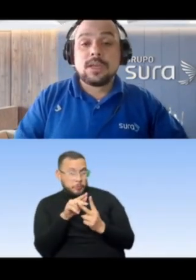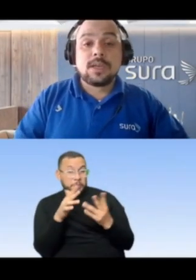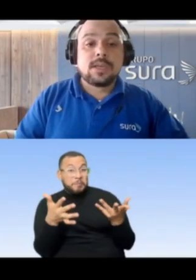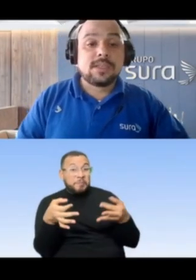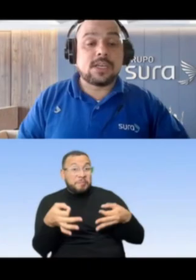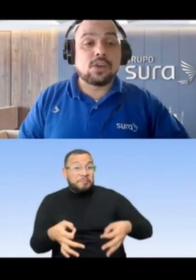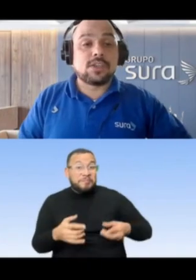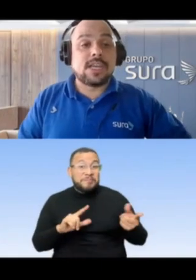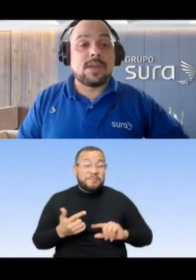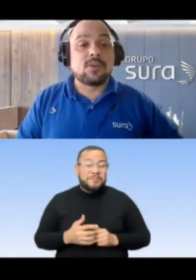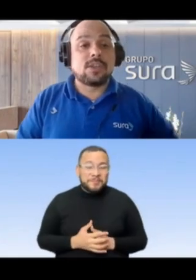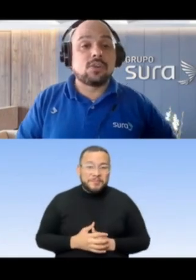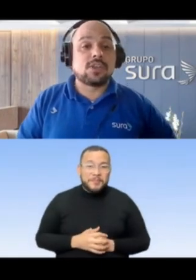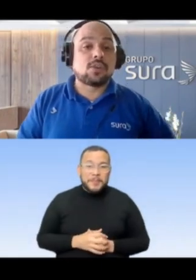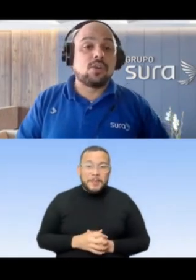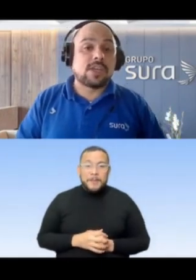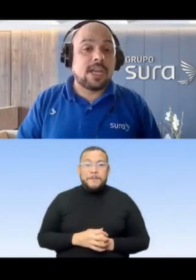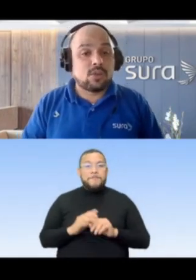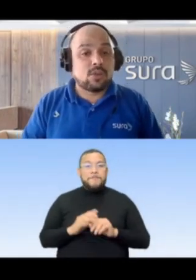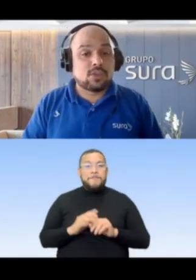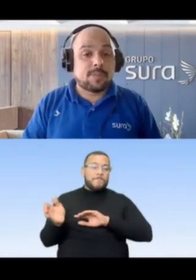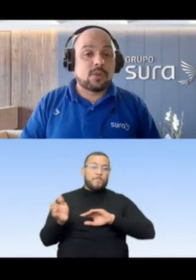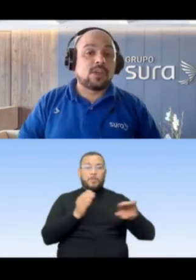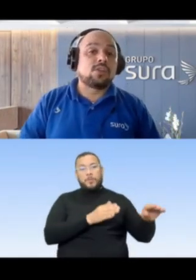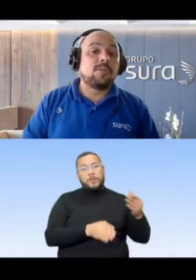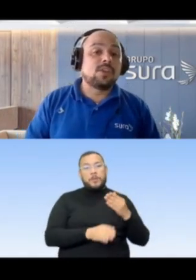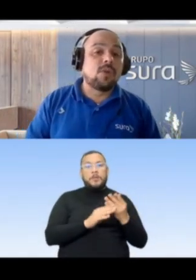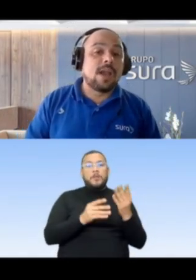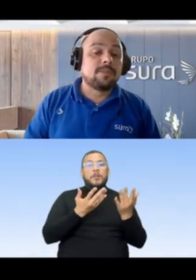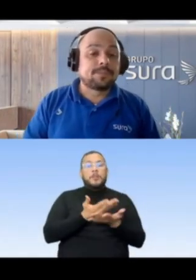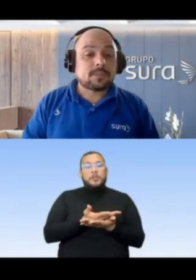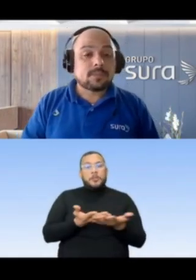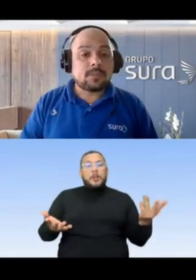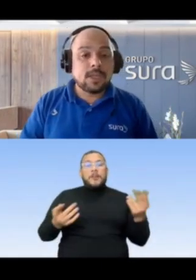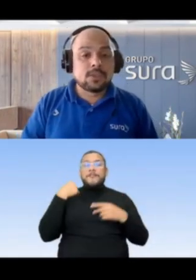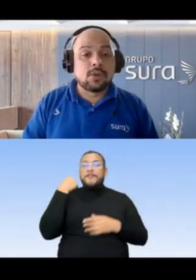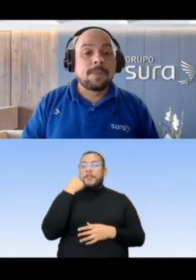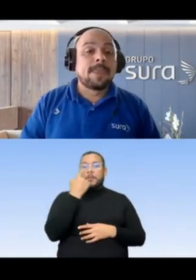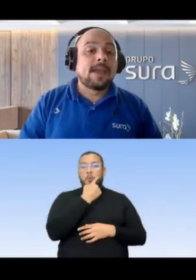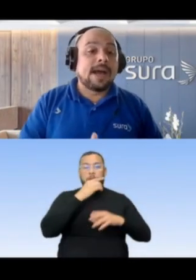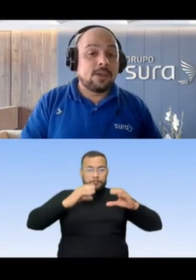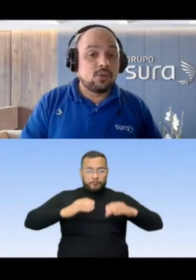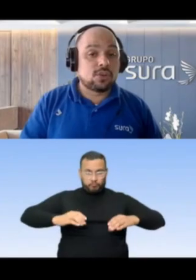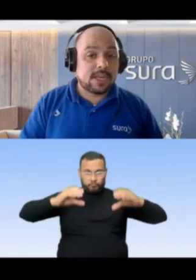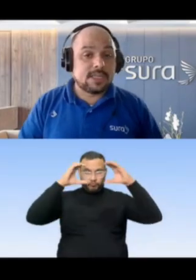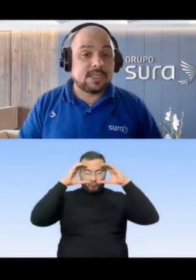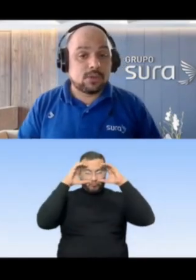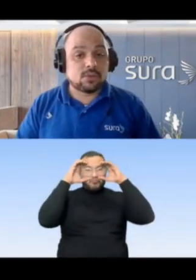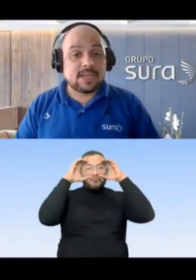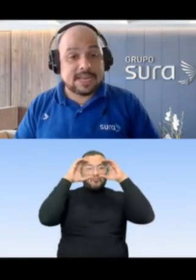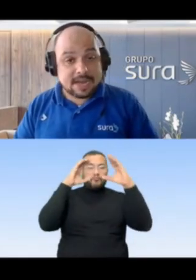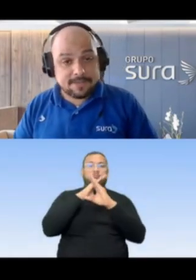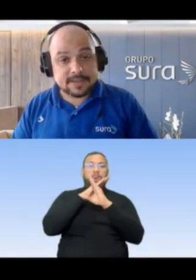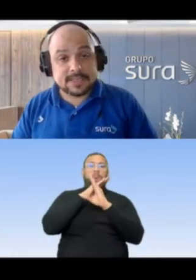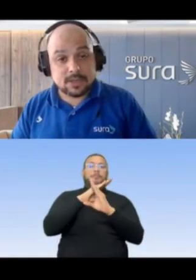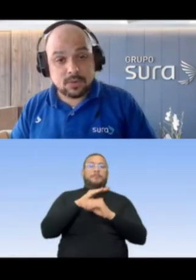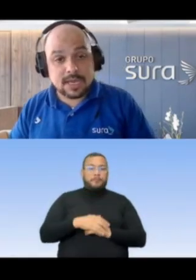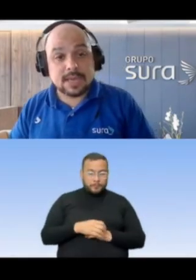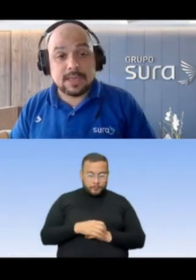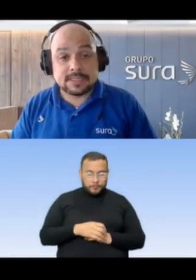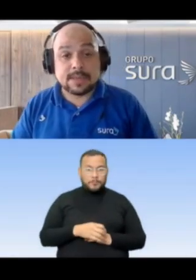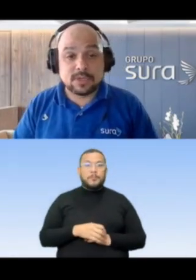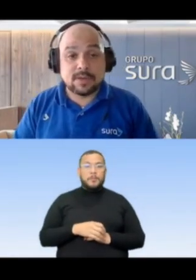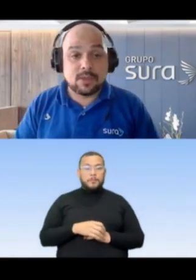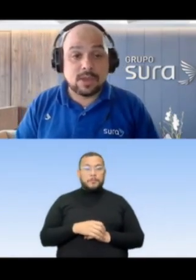Listo. Chicos, seguimos entonces con los elementos de protección visual. Listo. Hay unos requisitos de gafas